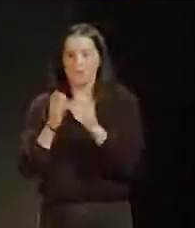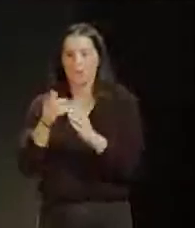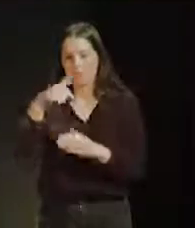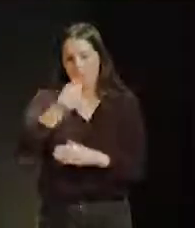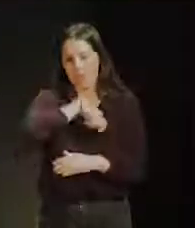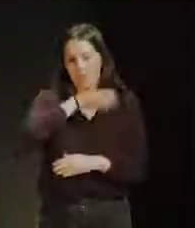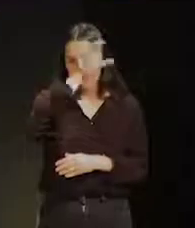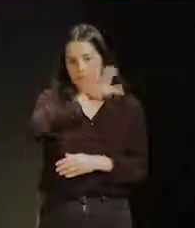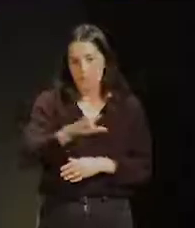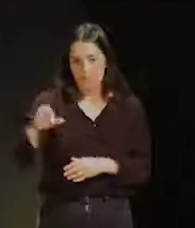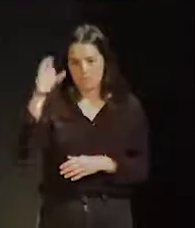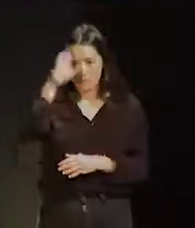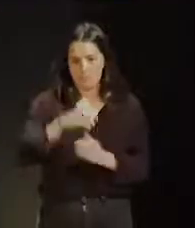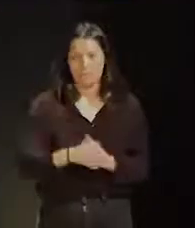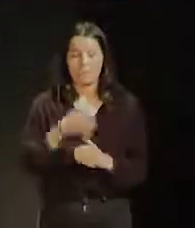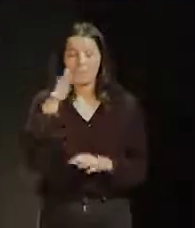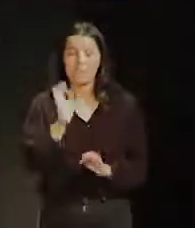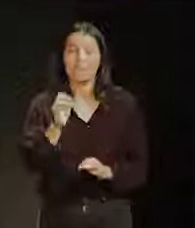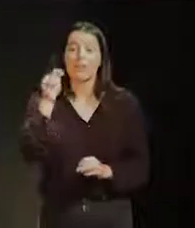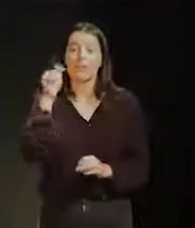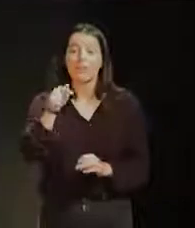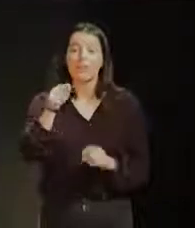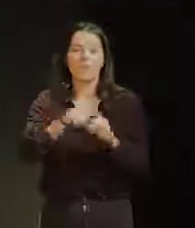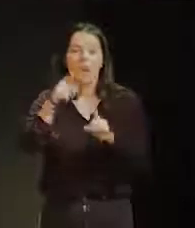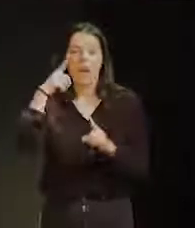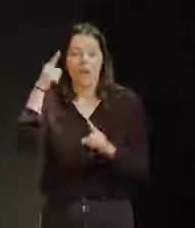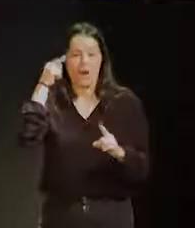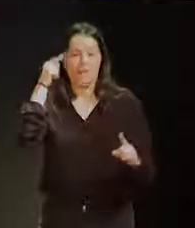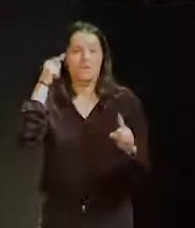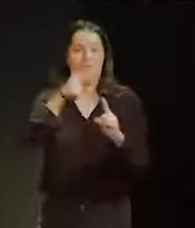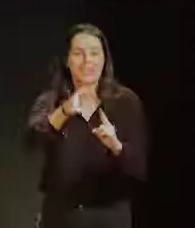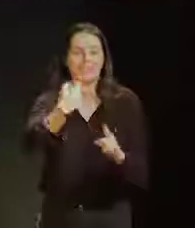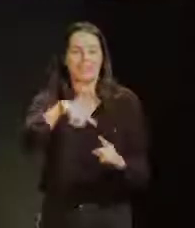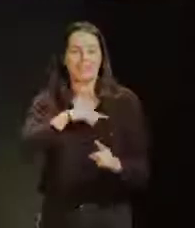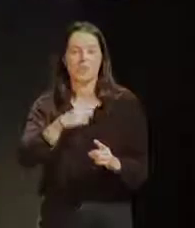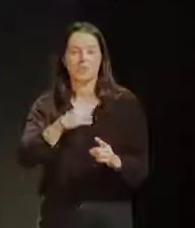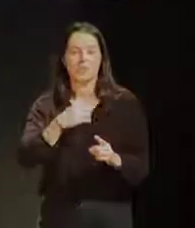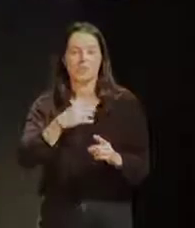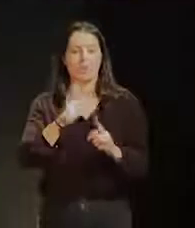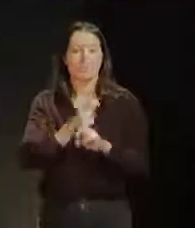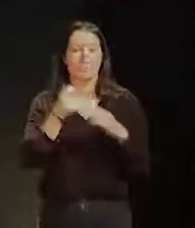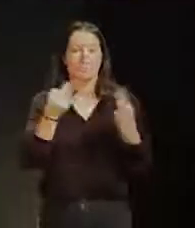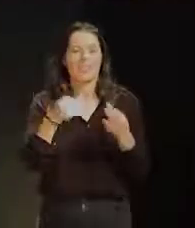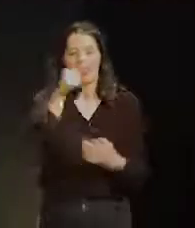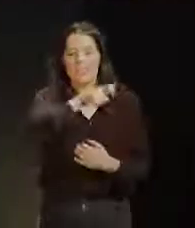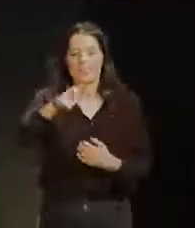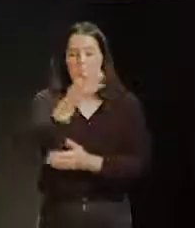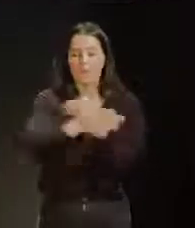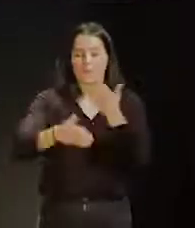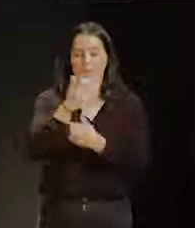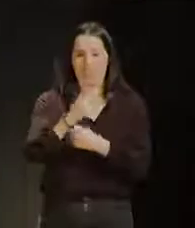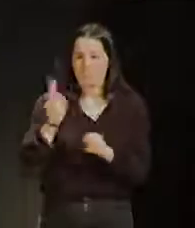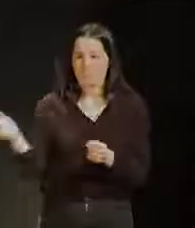Estado. Y es verdad que es uno de nuestros grandes desafíos cada año que la participación con personas con otras capacidades vaya